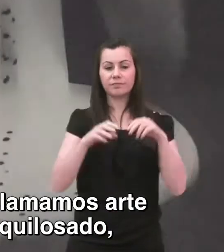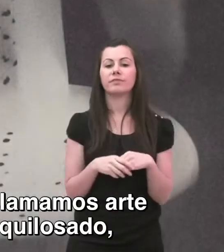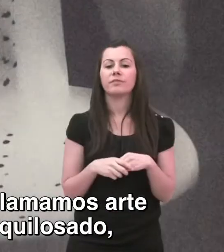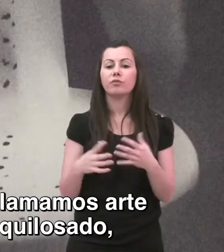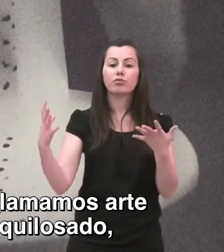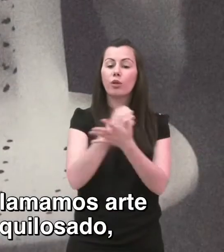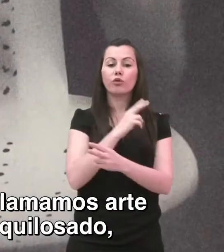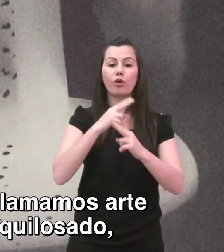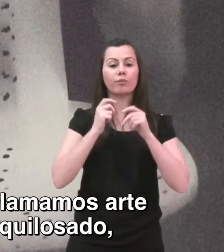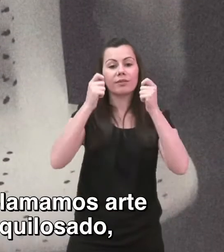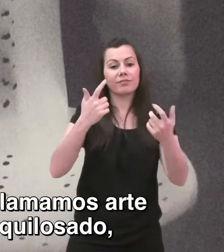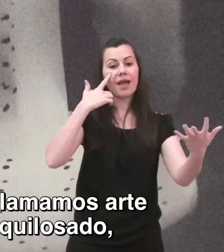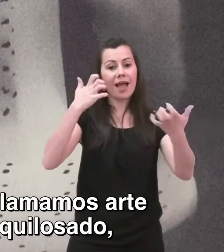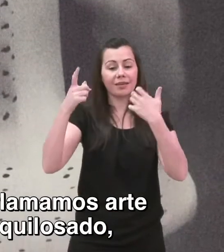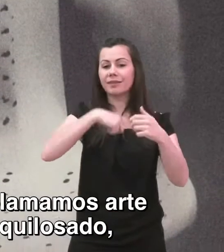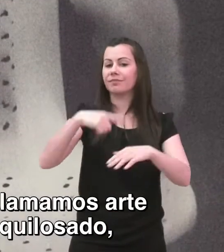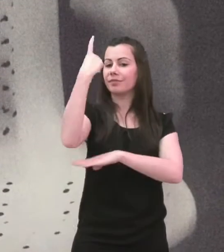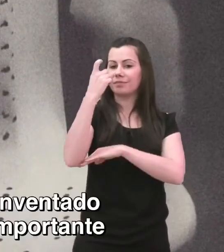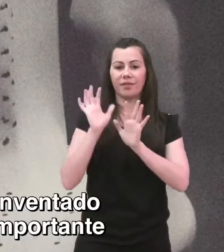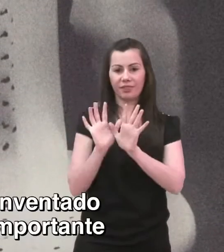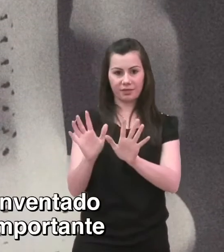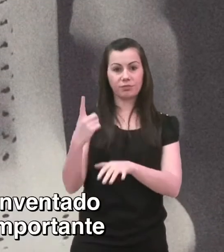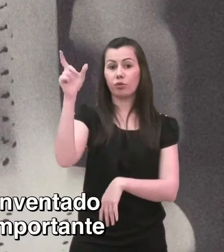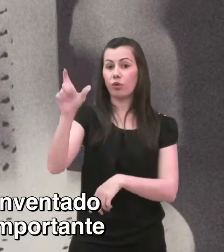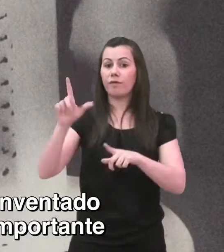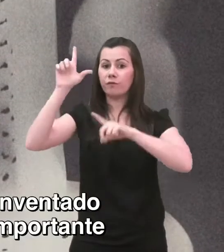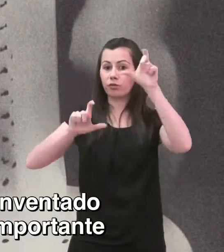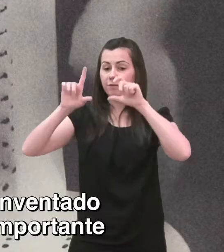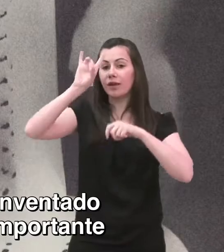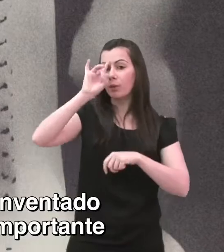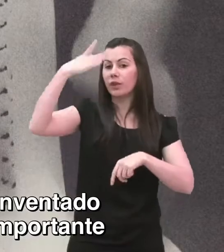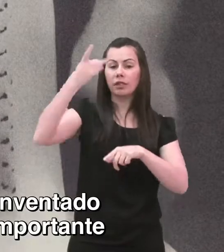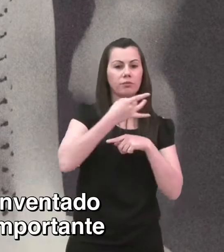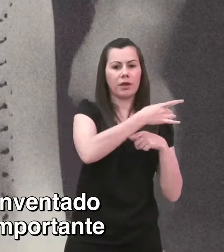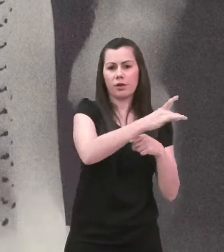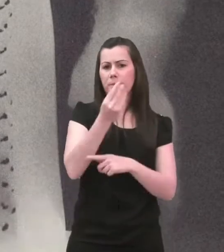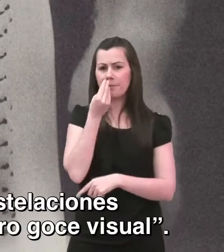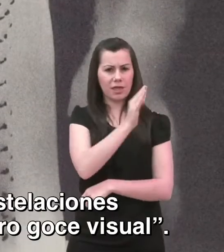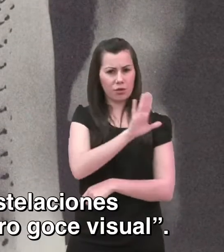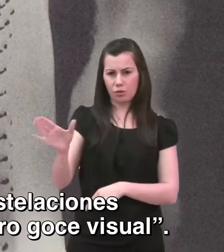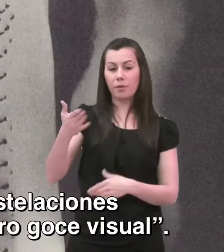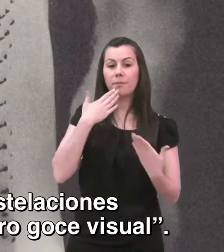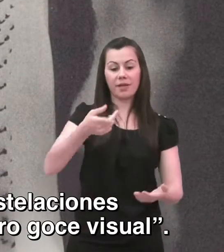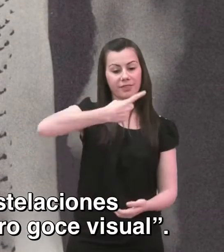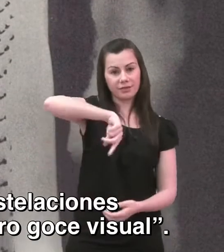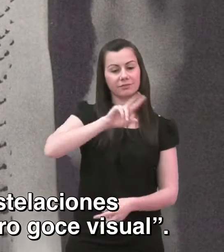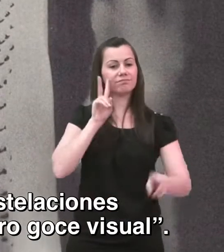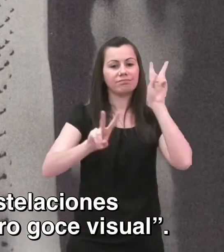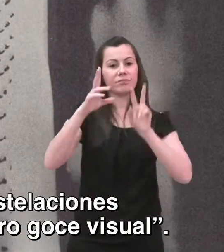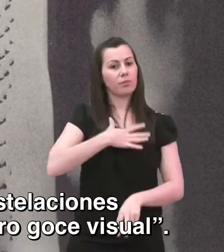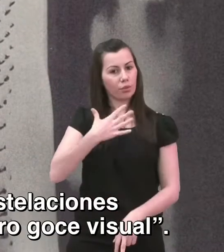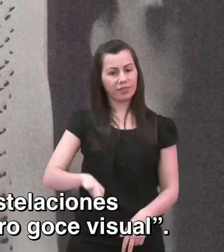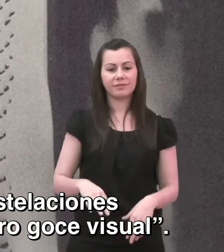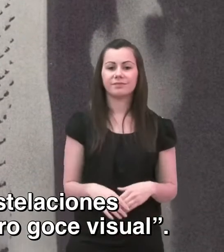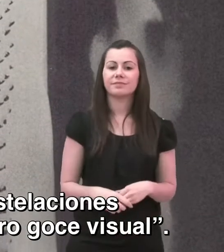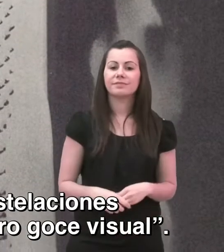«Cuando todo lo que llamamos arte se ha quedado anquilosado, un fotógrafo ha inventado una fuerza más importante que todas las constelaciones concebidas